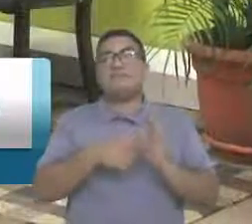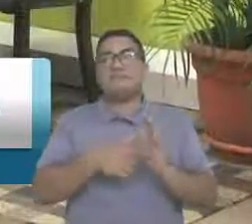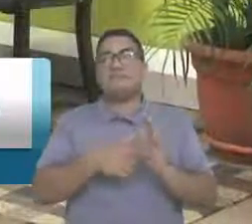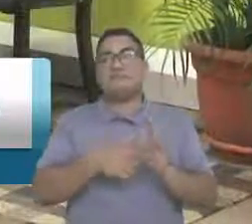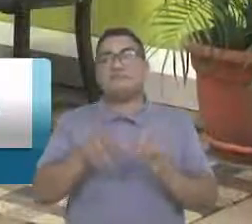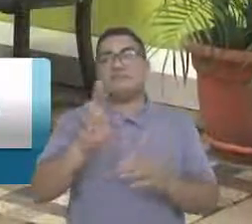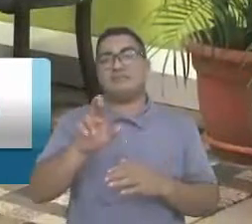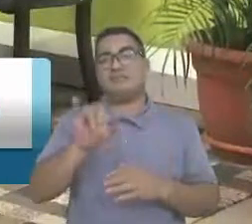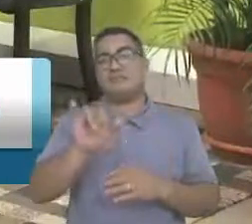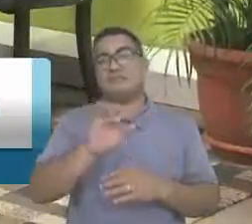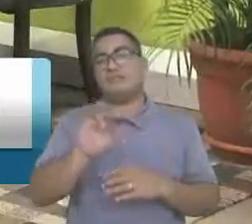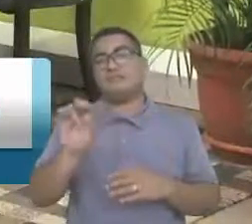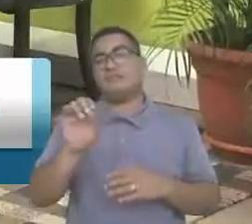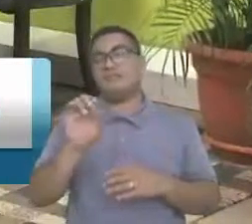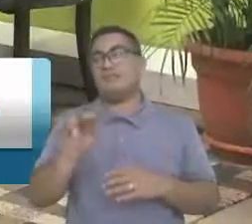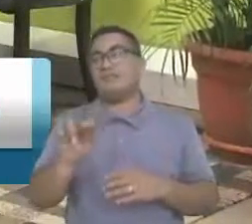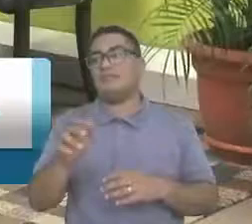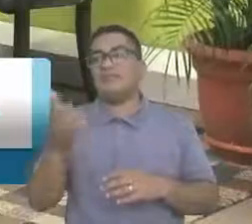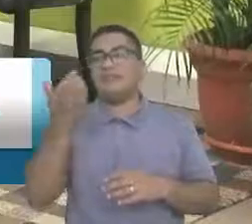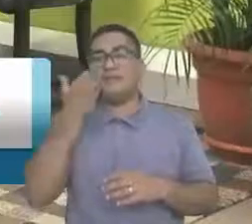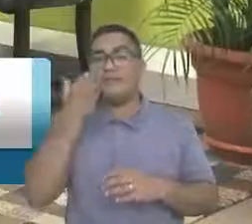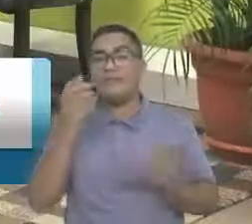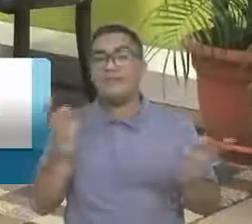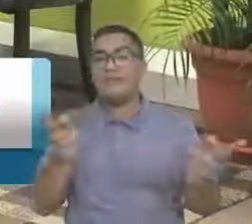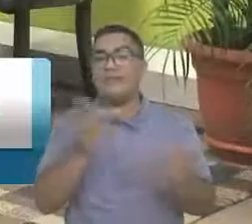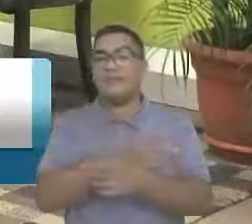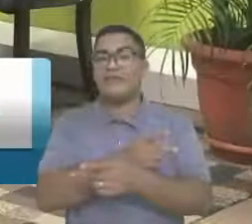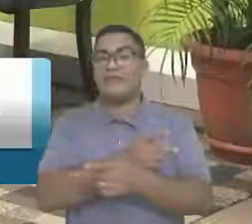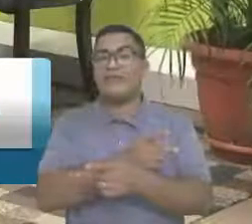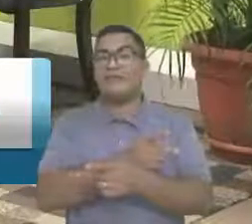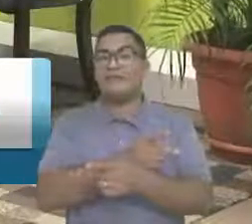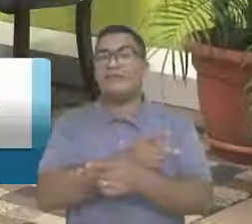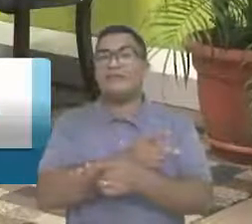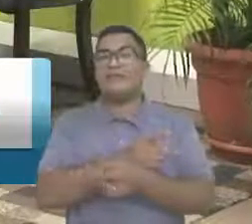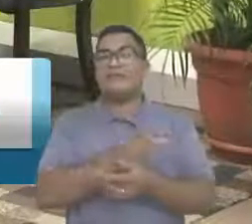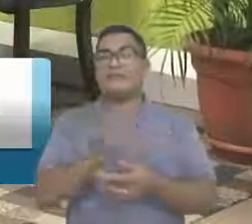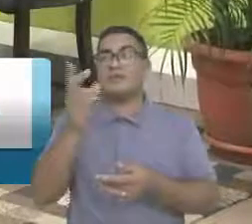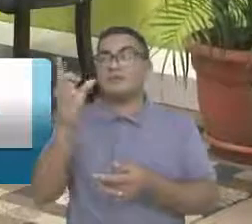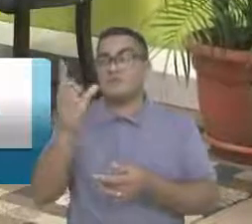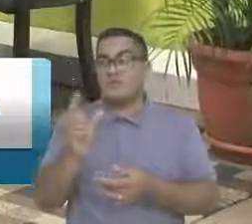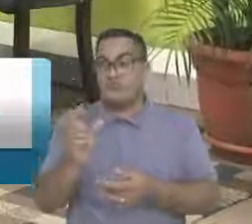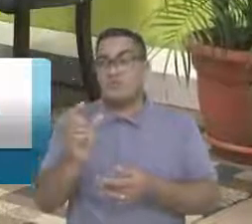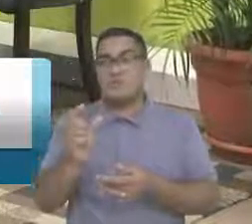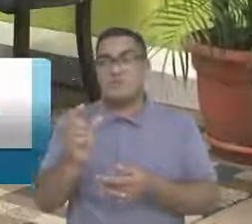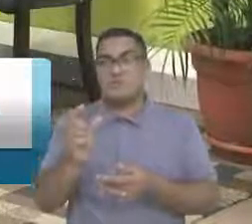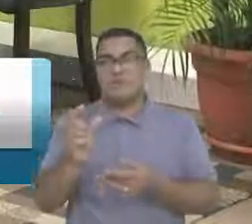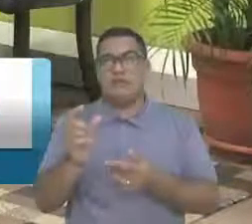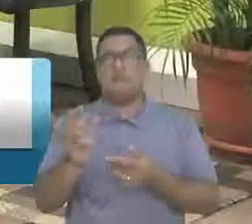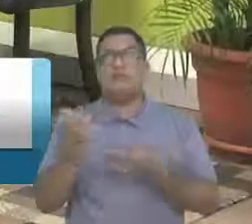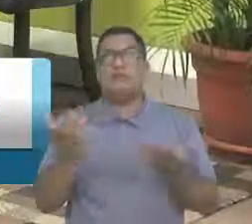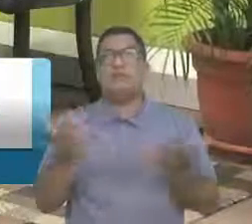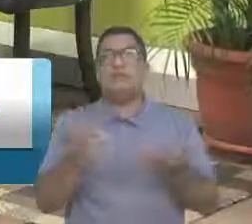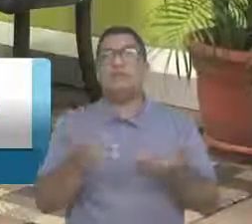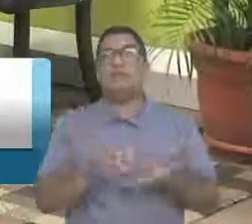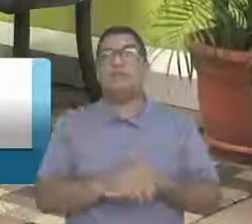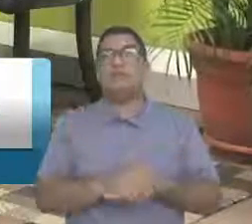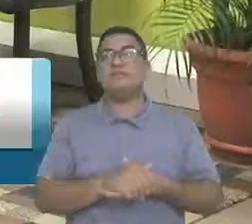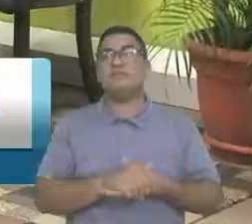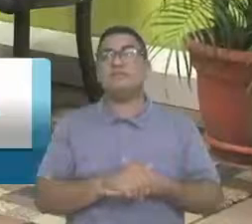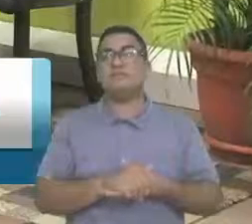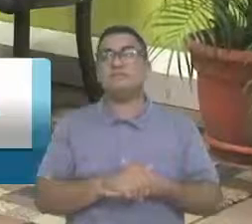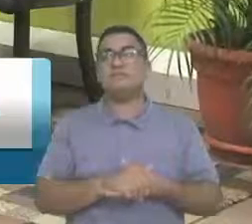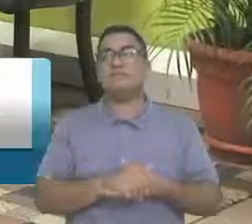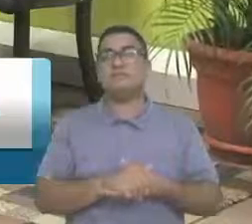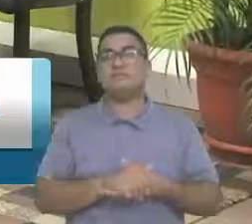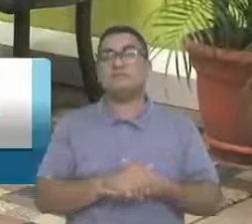el riñón está en su enfermedad renal crónica grave, uh-huh, él se consume? Disminuye el tamaño renal. Sí,